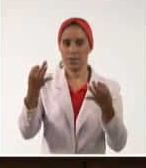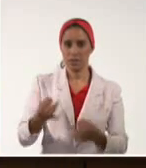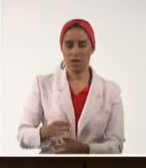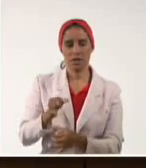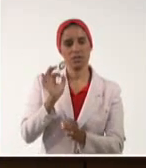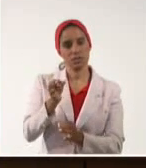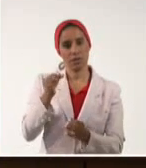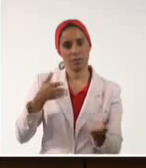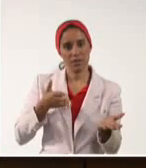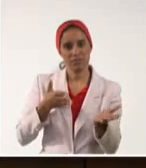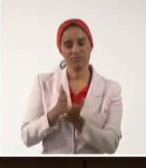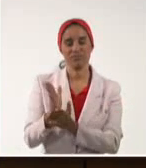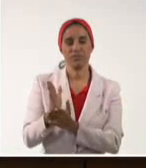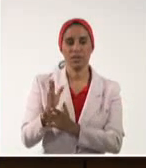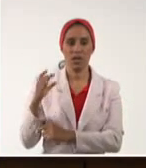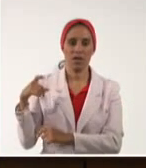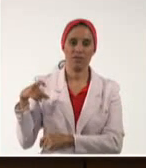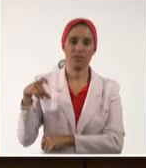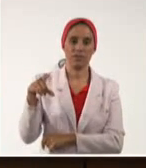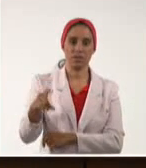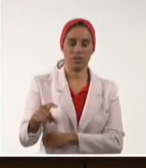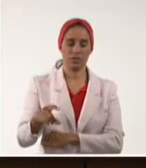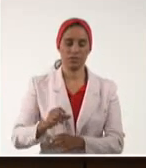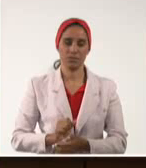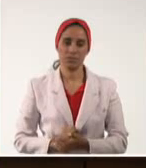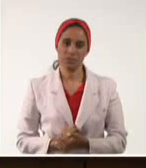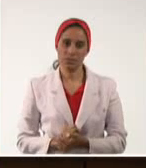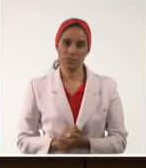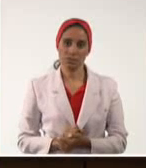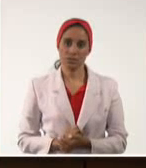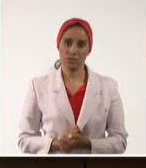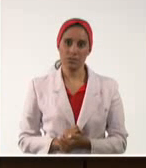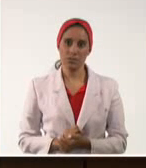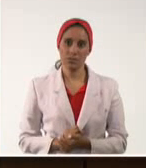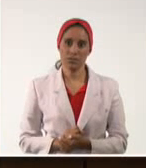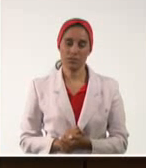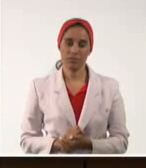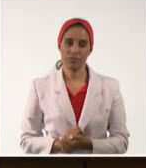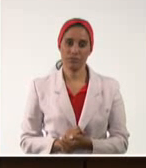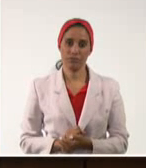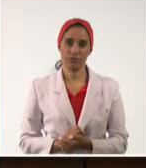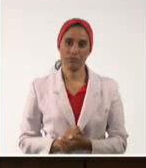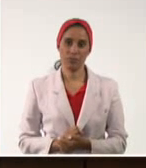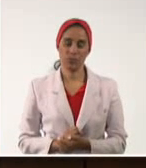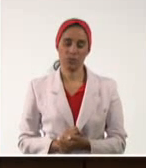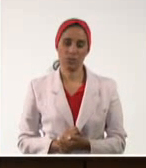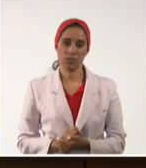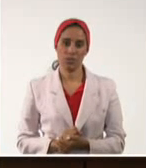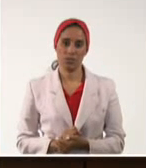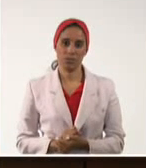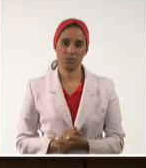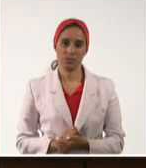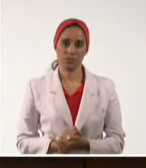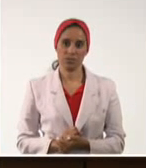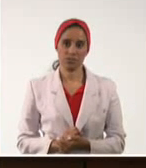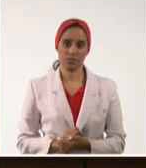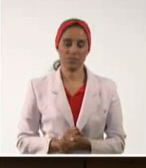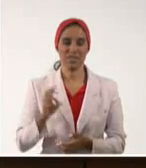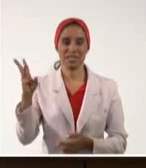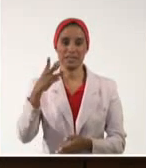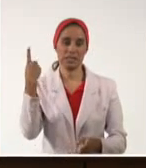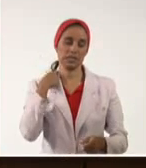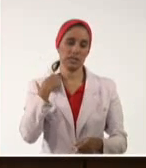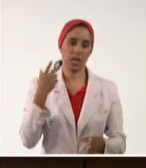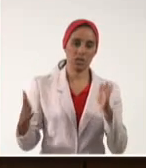se abre paso, más tarde o más temprano. Fin de la cita. 3 años de una administración